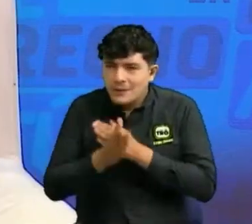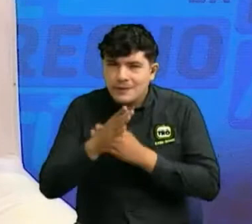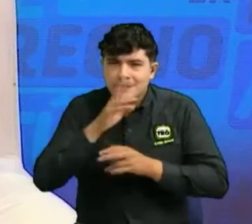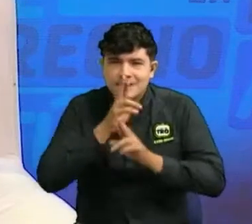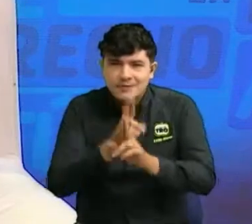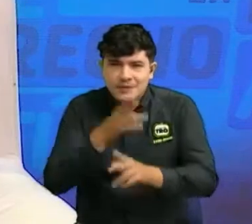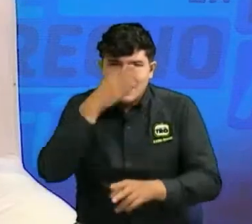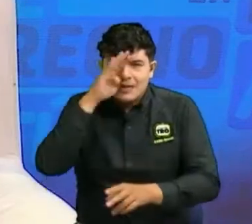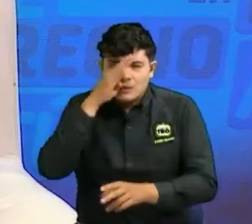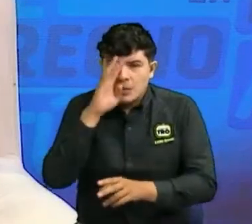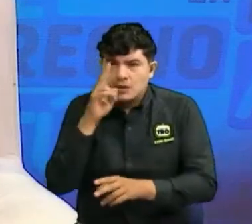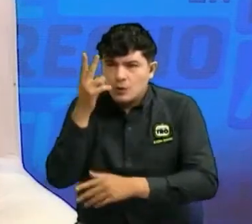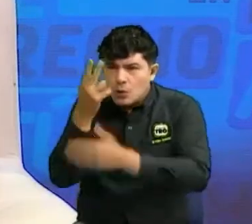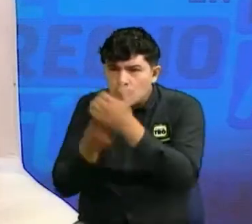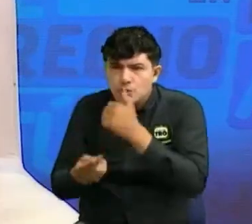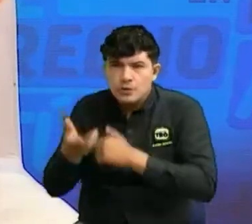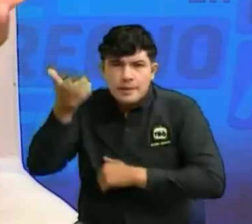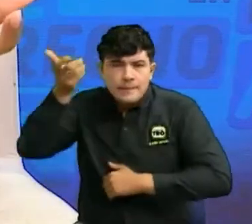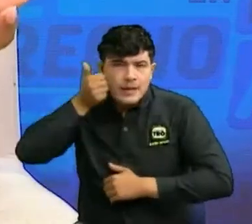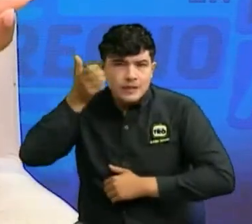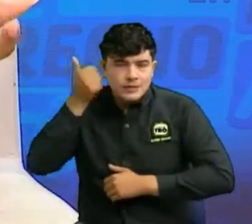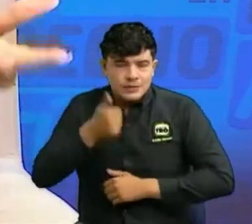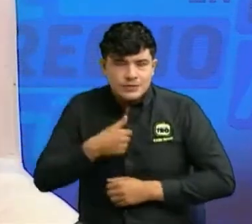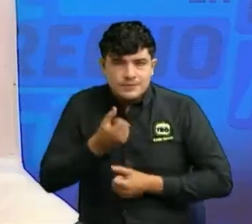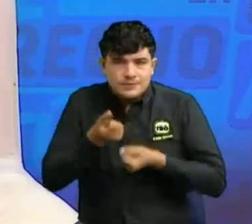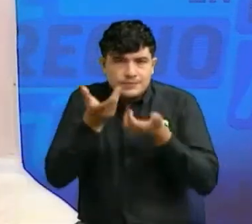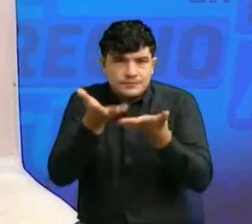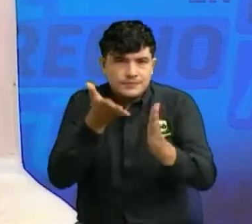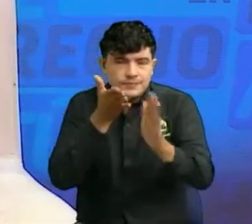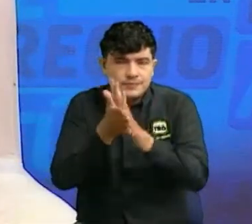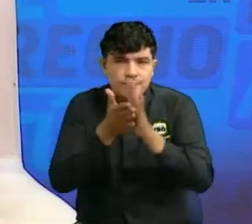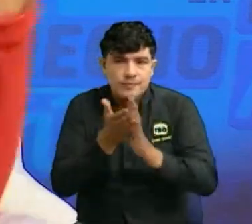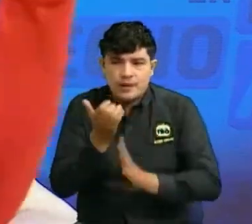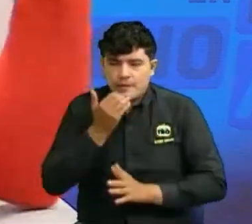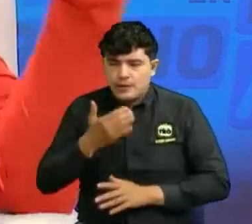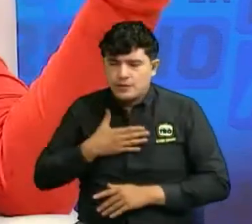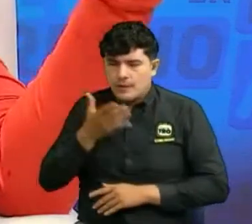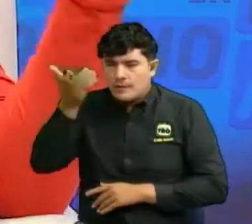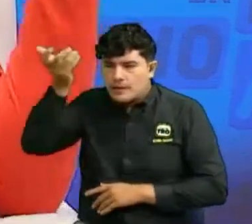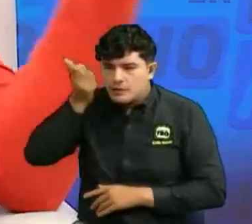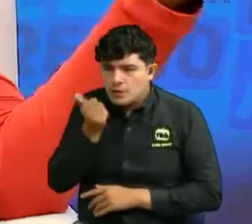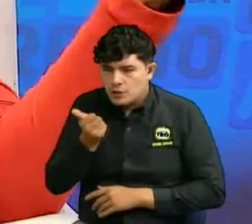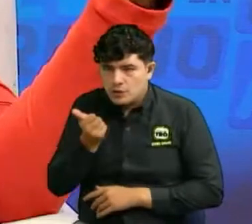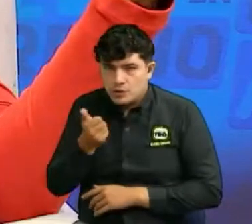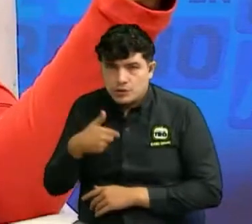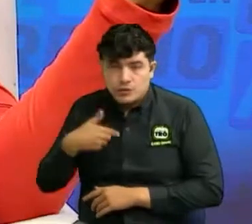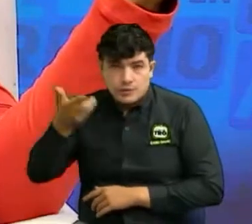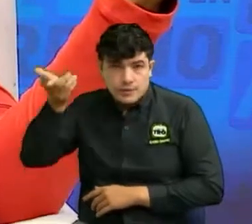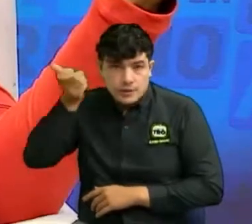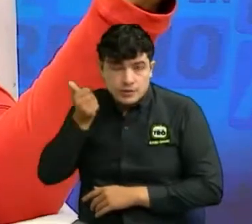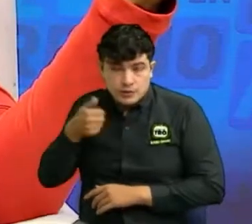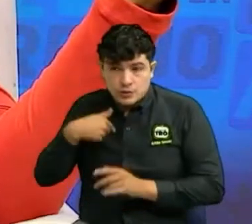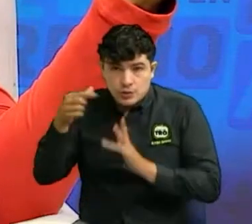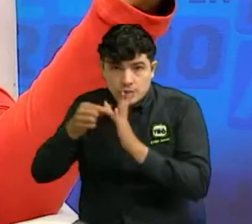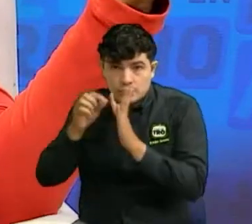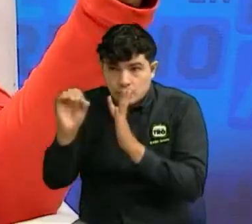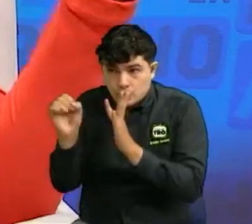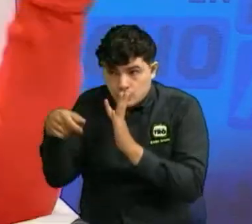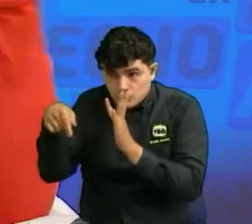dos pensiones. Y les pongo nuevamente el caso. Si yo estoy pensionada y mi esposo, pues mi esposo está pensionado y yo